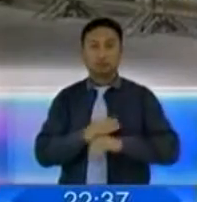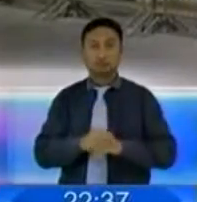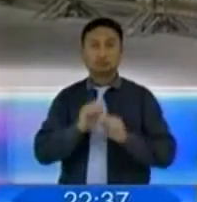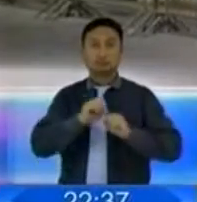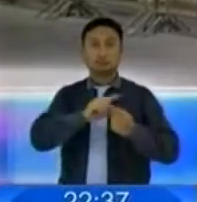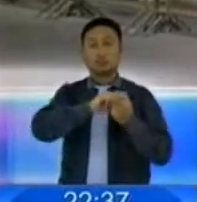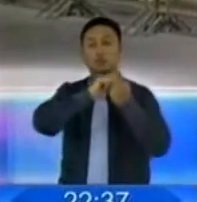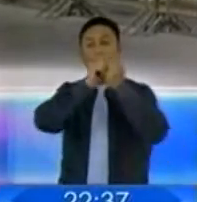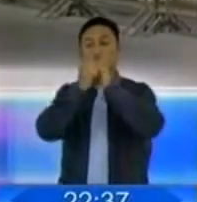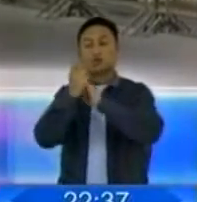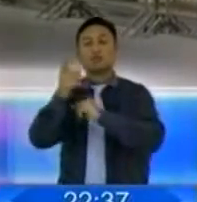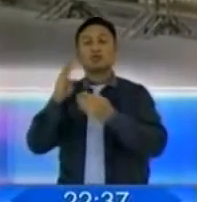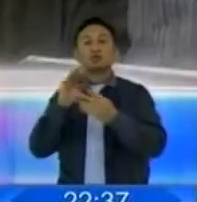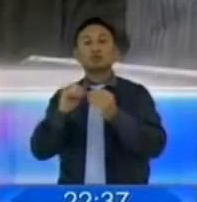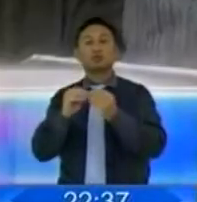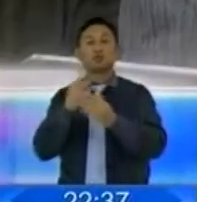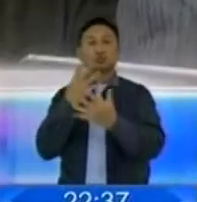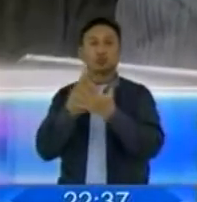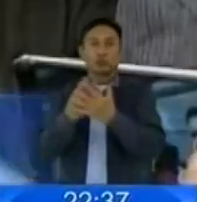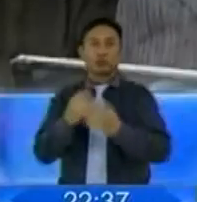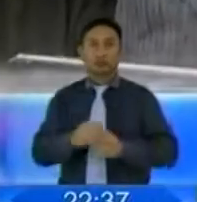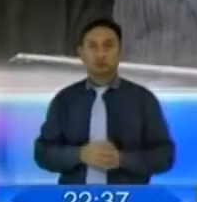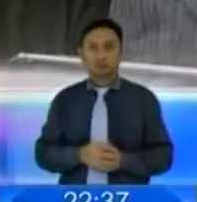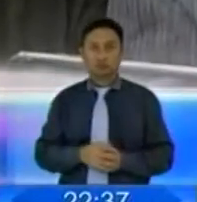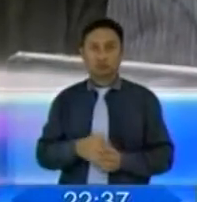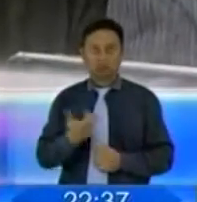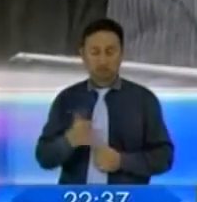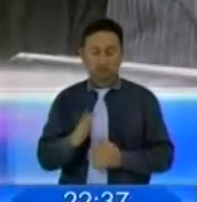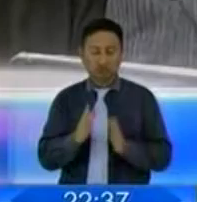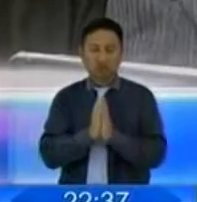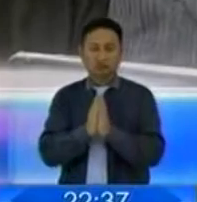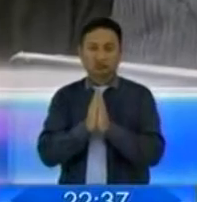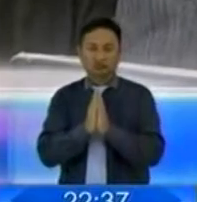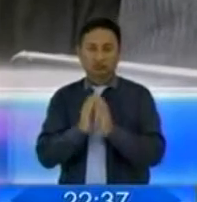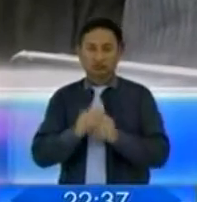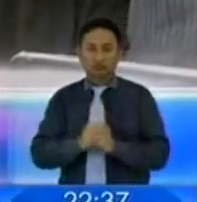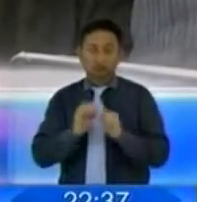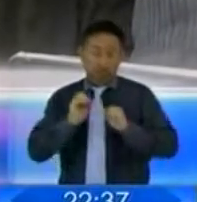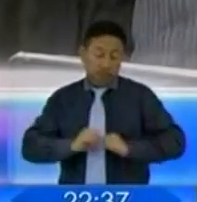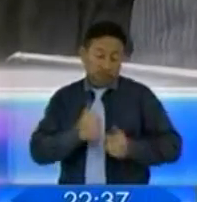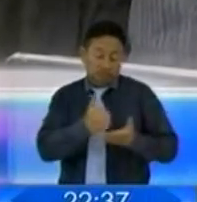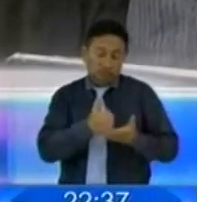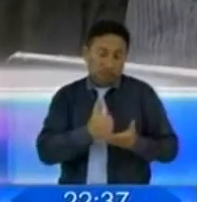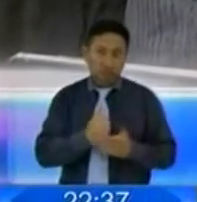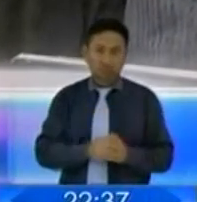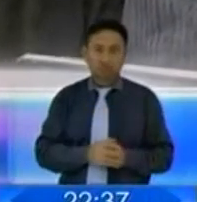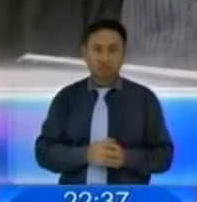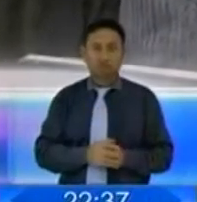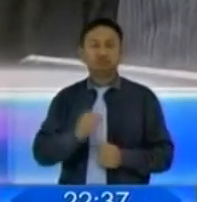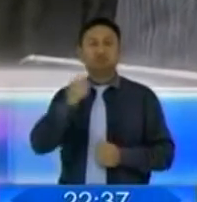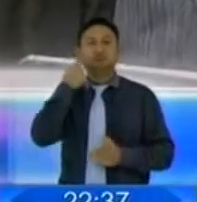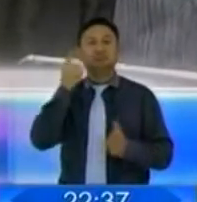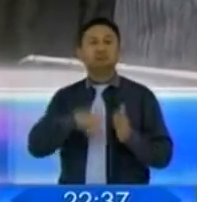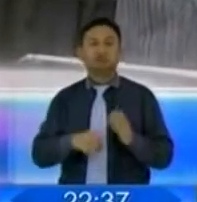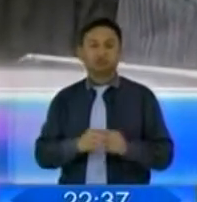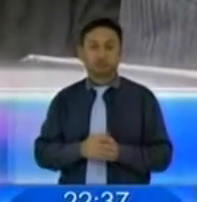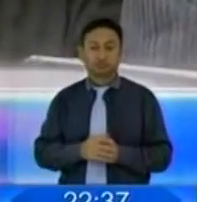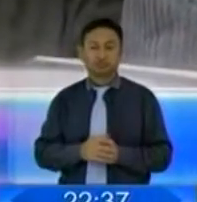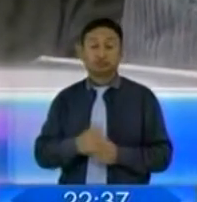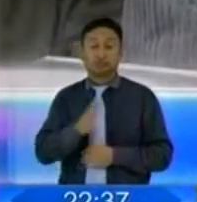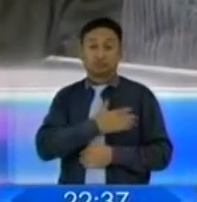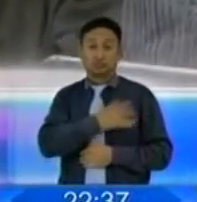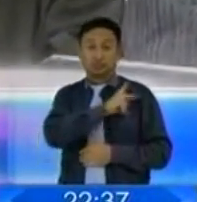trasladado hasta la cárcel 4 de Quito. Y hemos pedido las facilidades para que en el caso personal